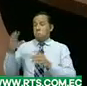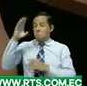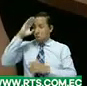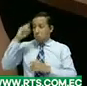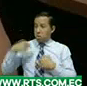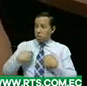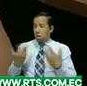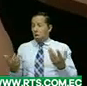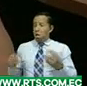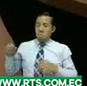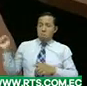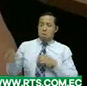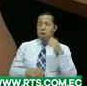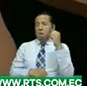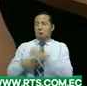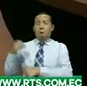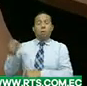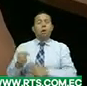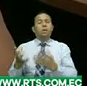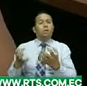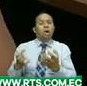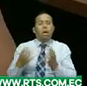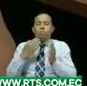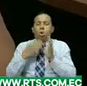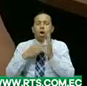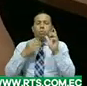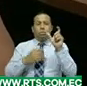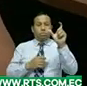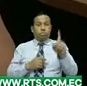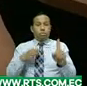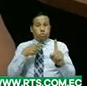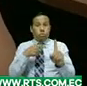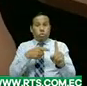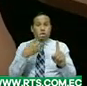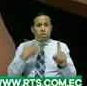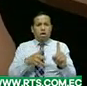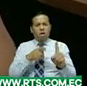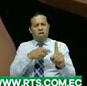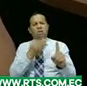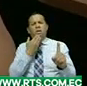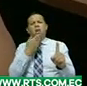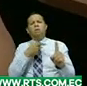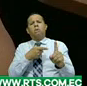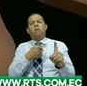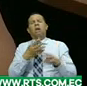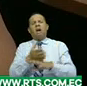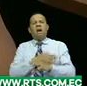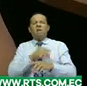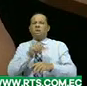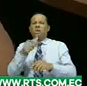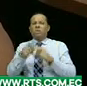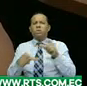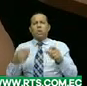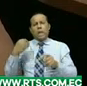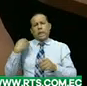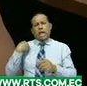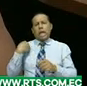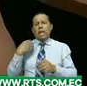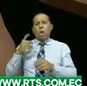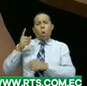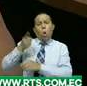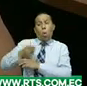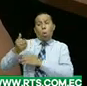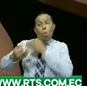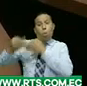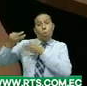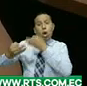tenido una persona. Hemos aprendido también por boletas de apremio, boletas de captura, por